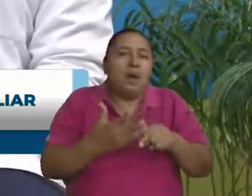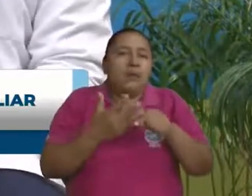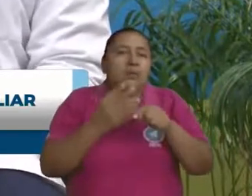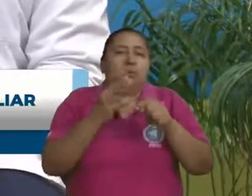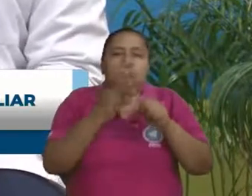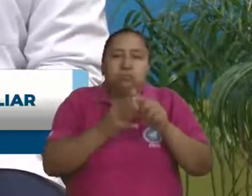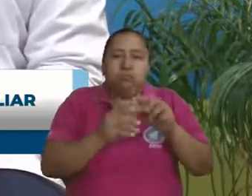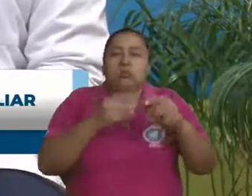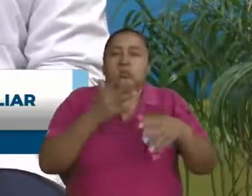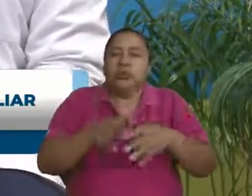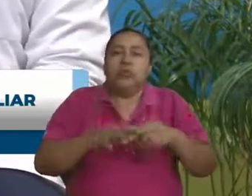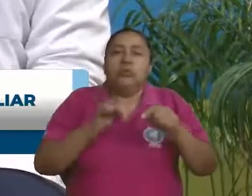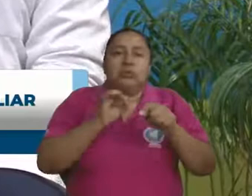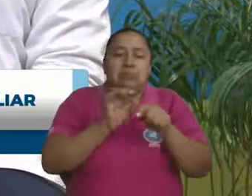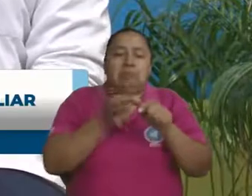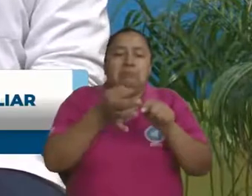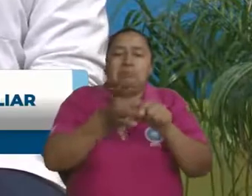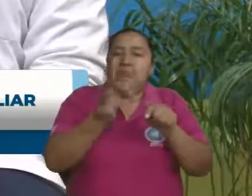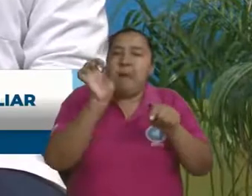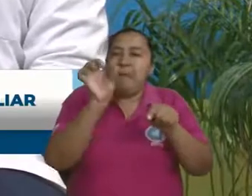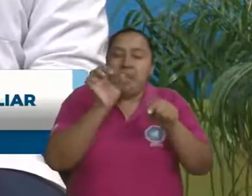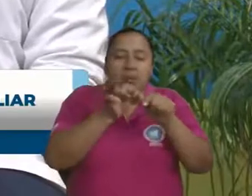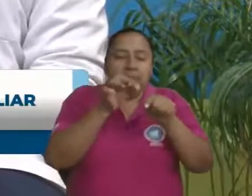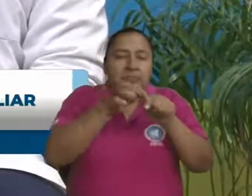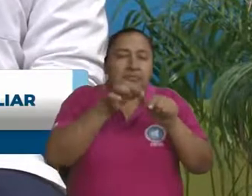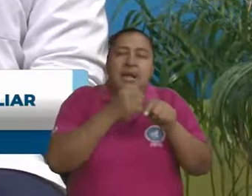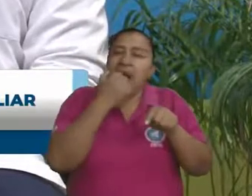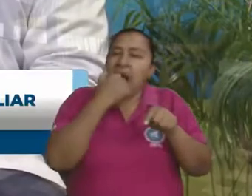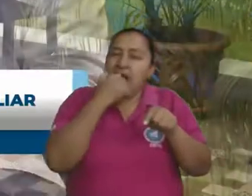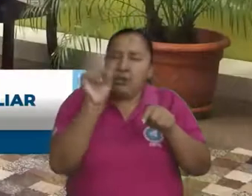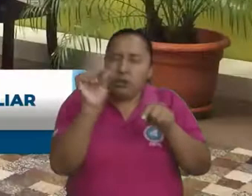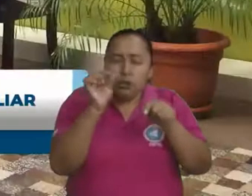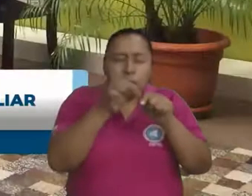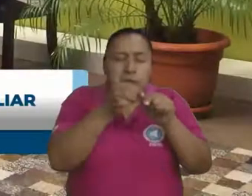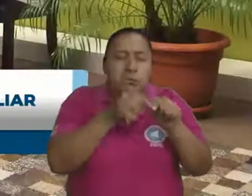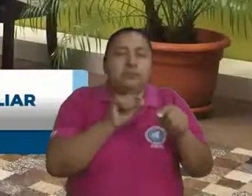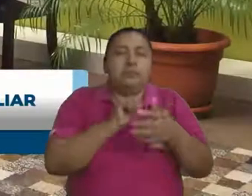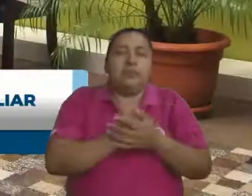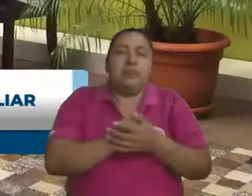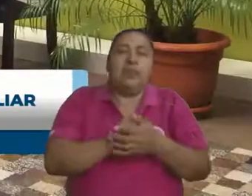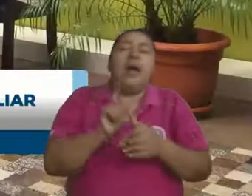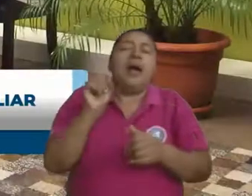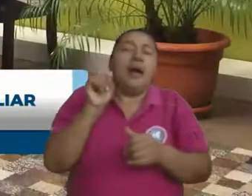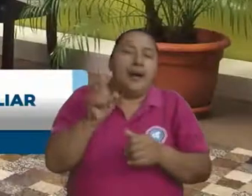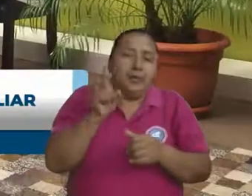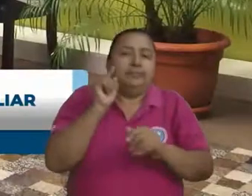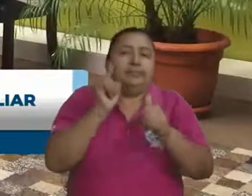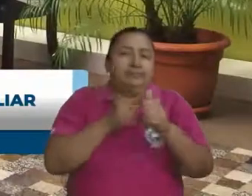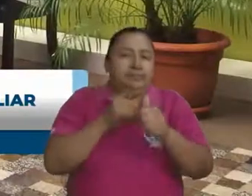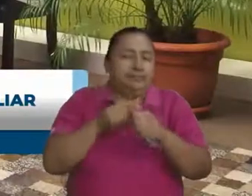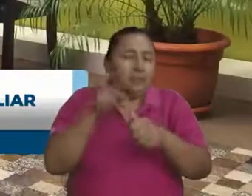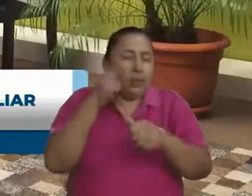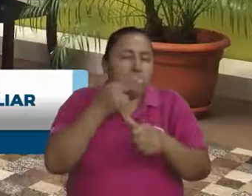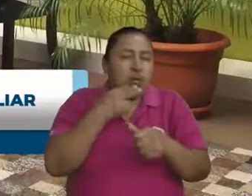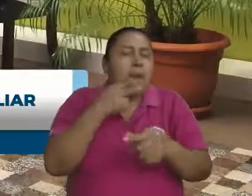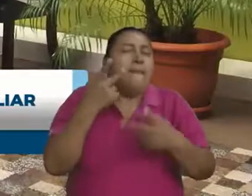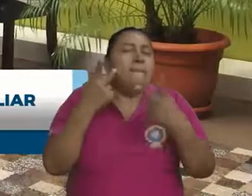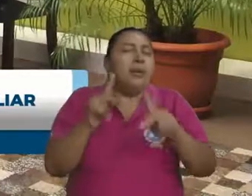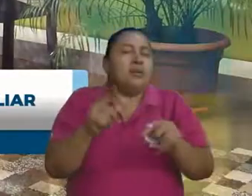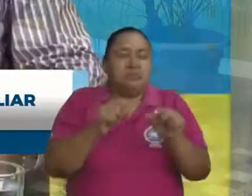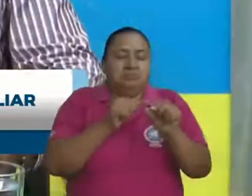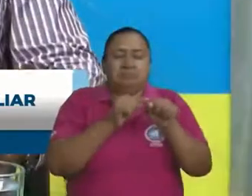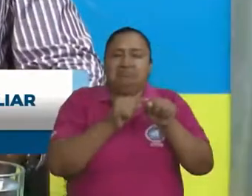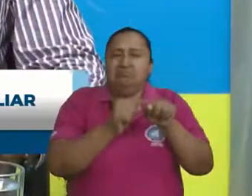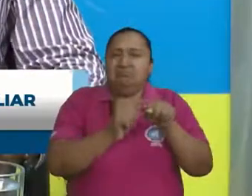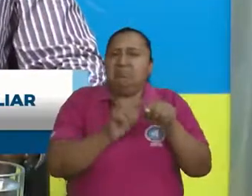eso predispone a desarrollar cálculos en la vesícula. Precisamente, esta era la primera pregunta que le íbamos a hacer, pero ¿cuál es la función?